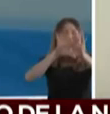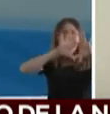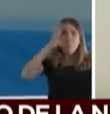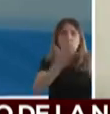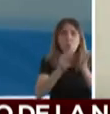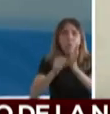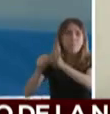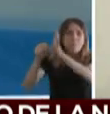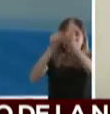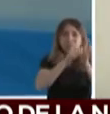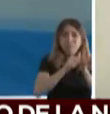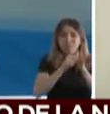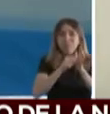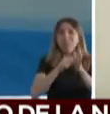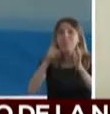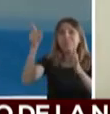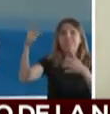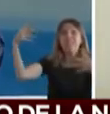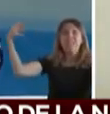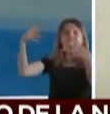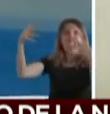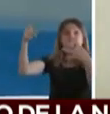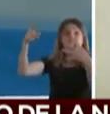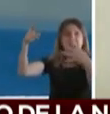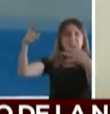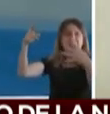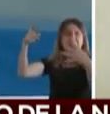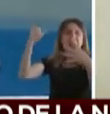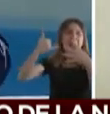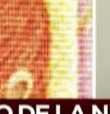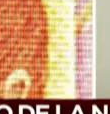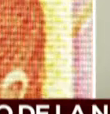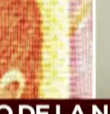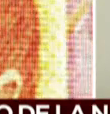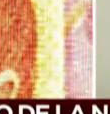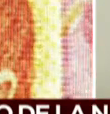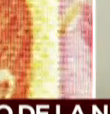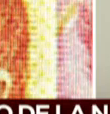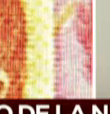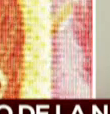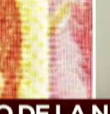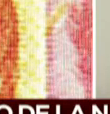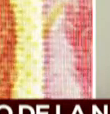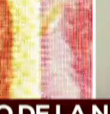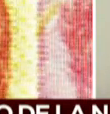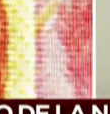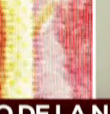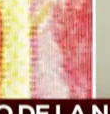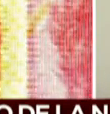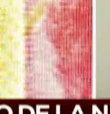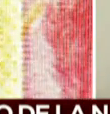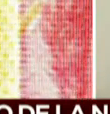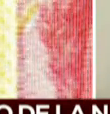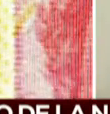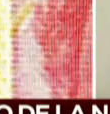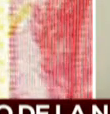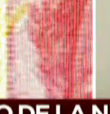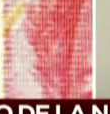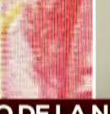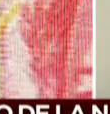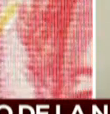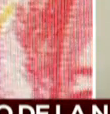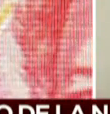explicar la vicepresidenta. ¿Usted lo ve como un fracaso? ¿Fracasó realmente esa coalición, esa alianza? Bueno, está claro